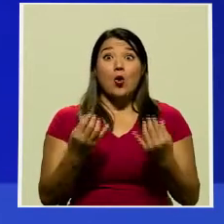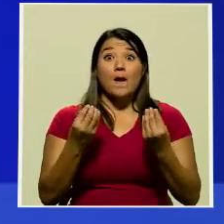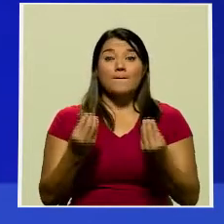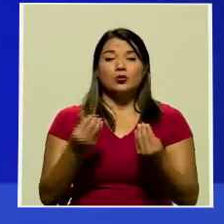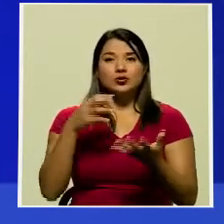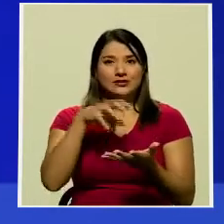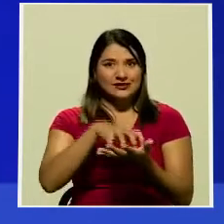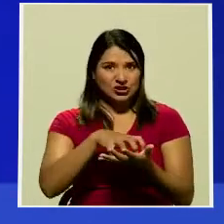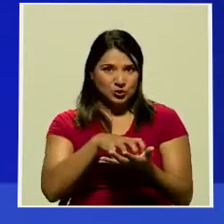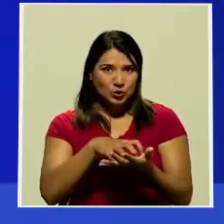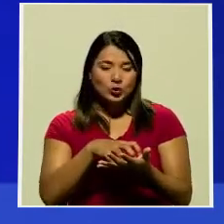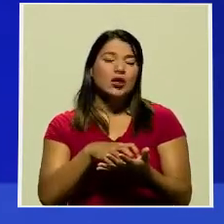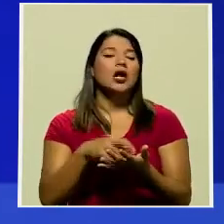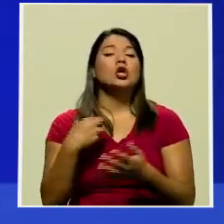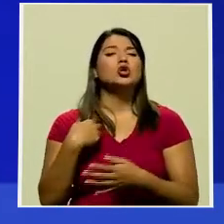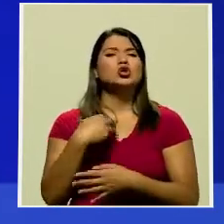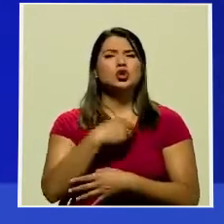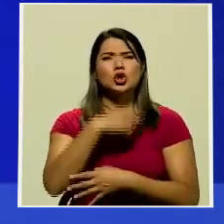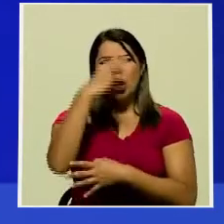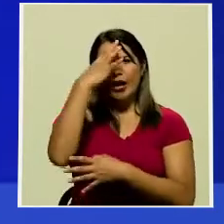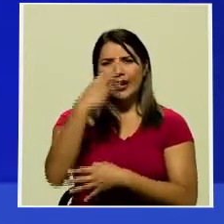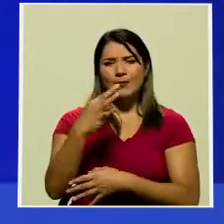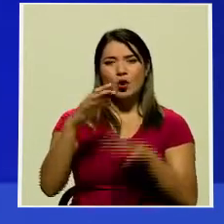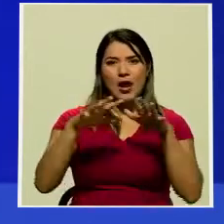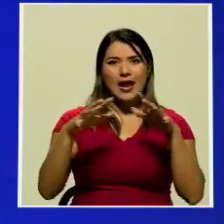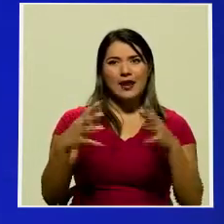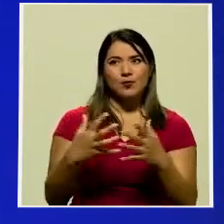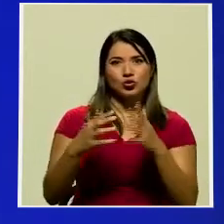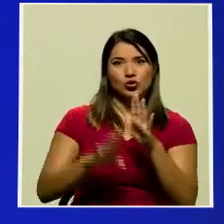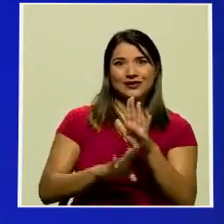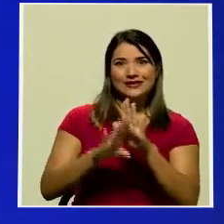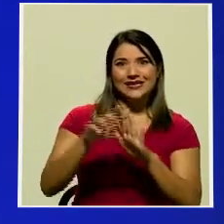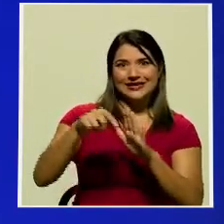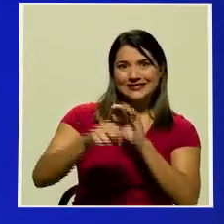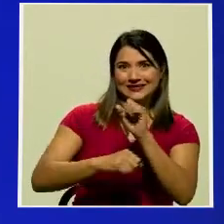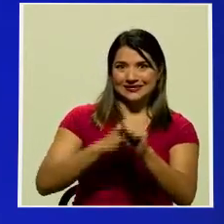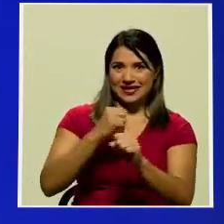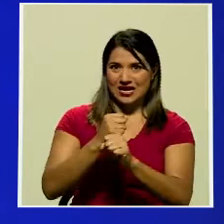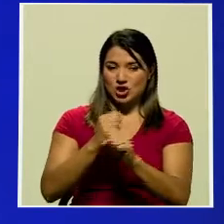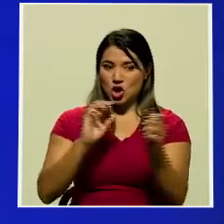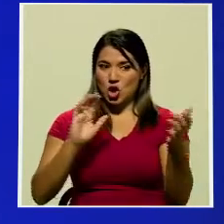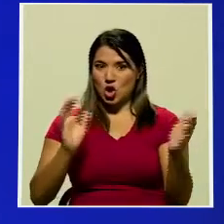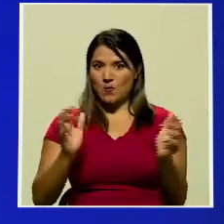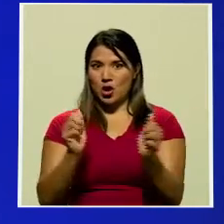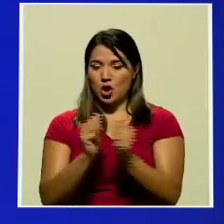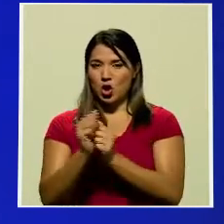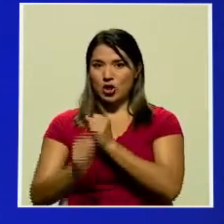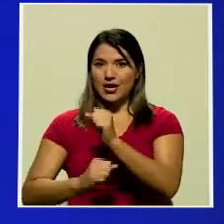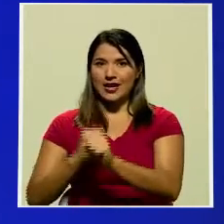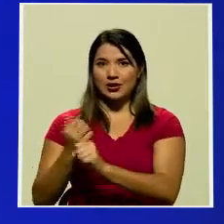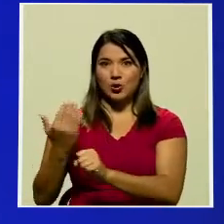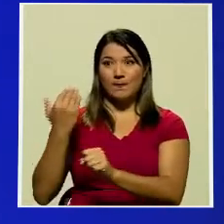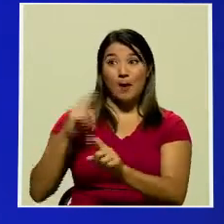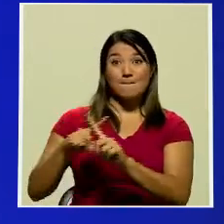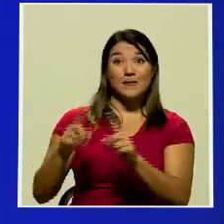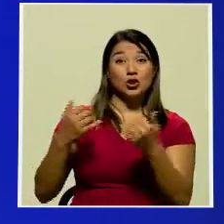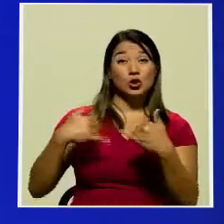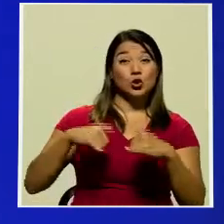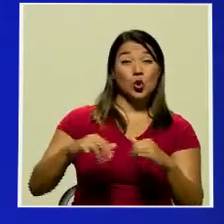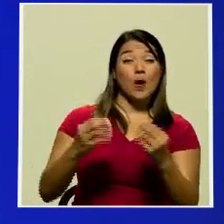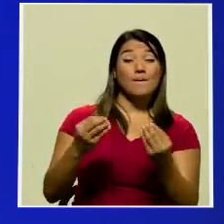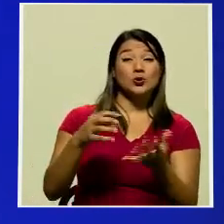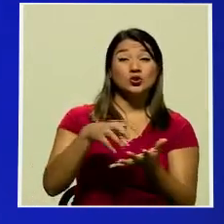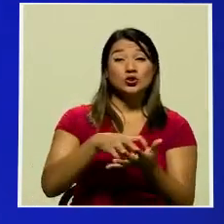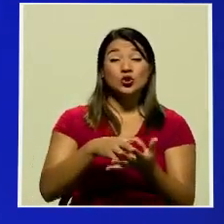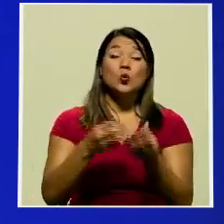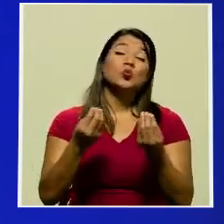incertidumbre. Proyectamos que el mundo crecerá este año en lugar del colapso severo del año pasado. Pero hay incertidumbre, mucho depende del resultado de